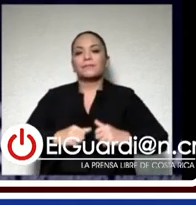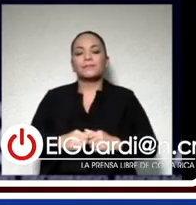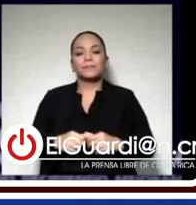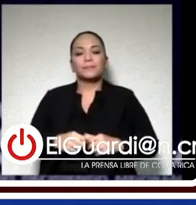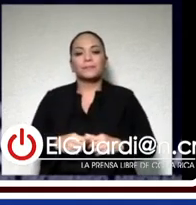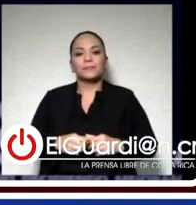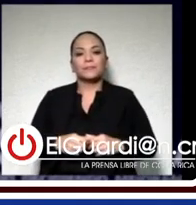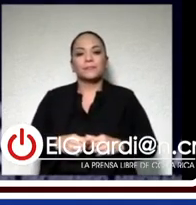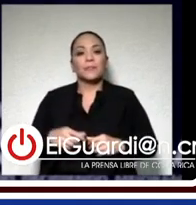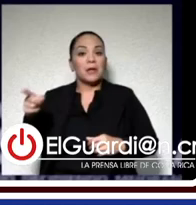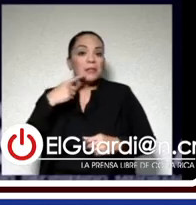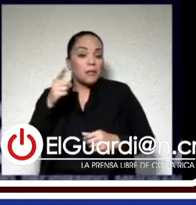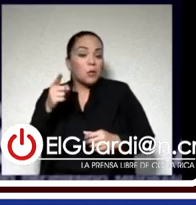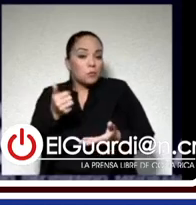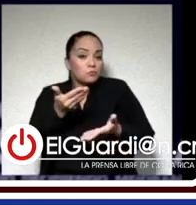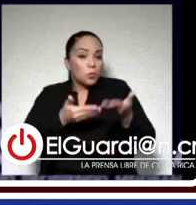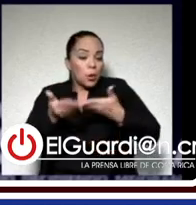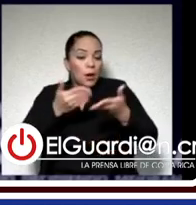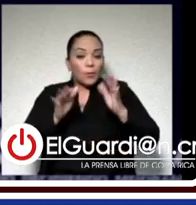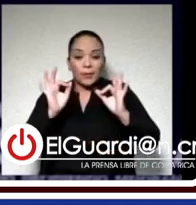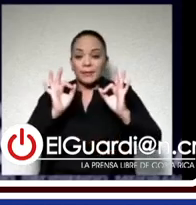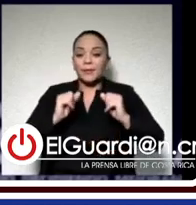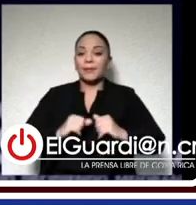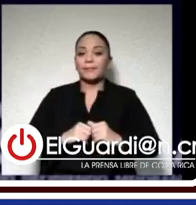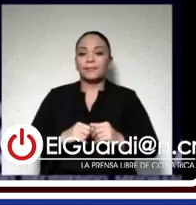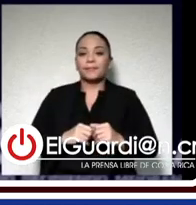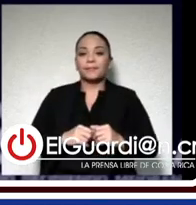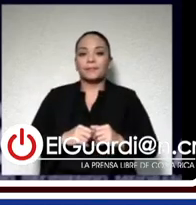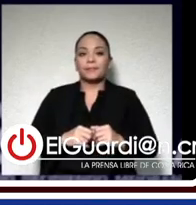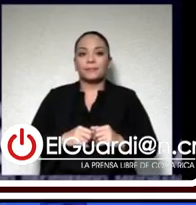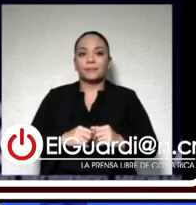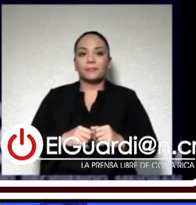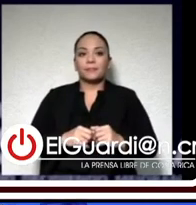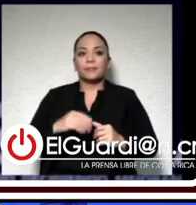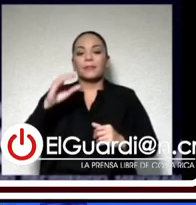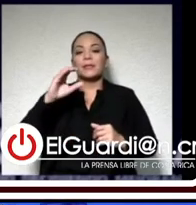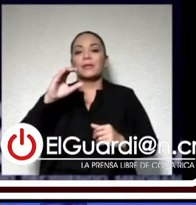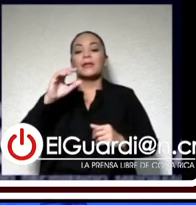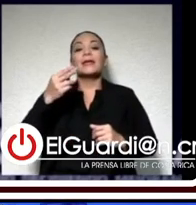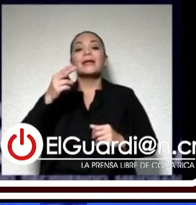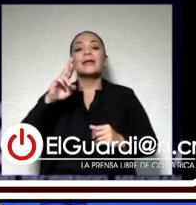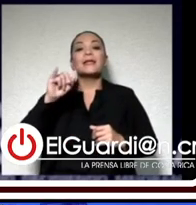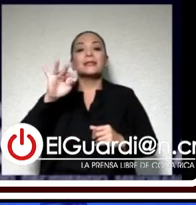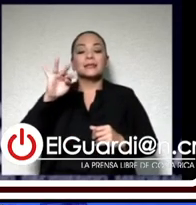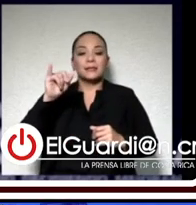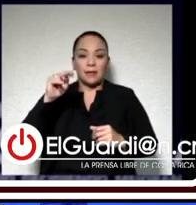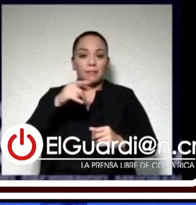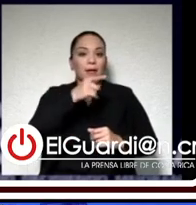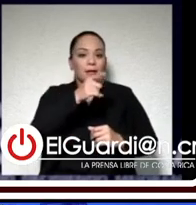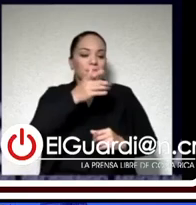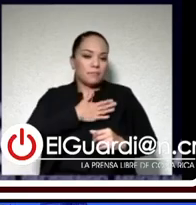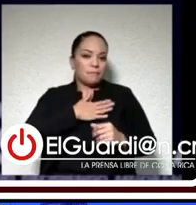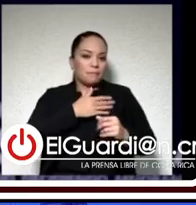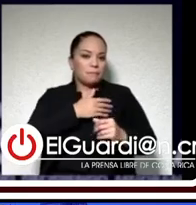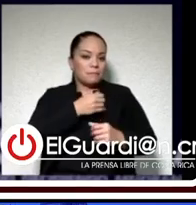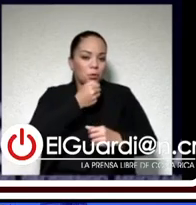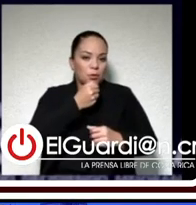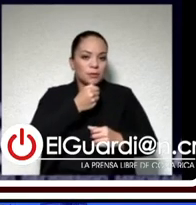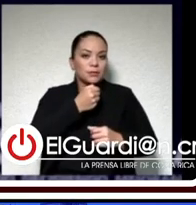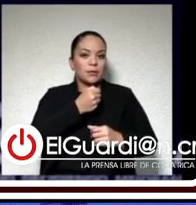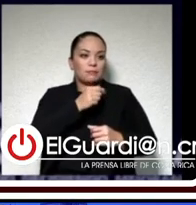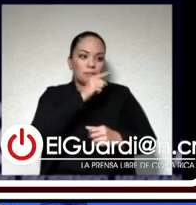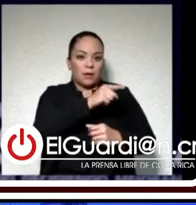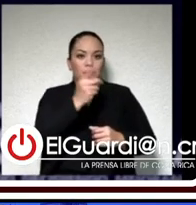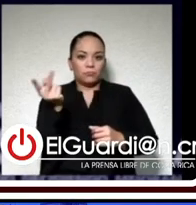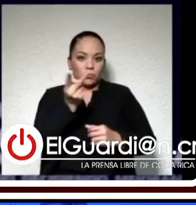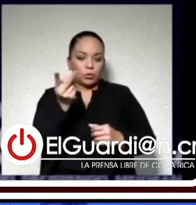y yo le colaboro con eso. Ahí está mi periodista, don Cristian, que fue quien manejaba la campaña con él.